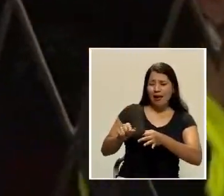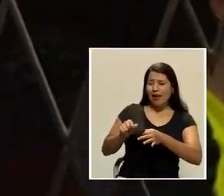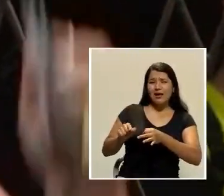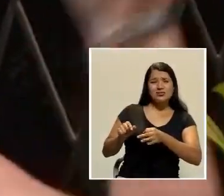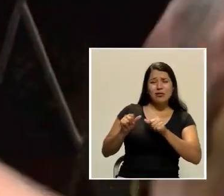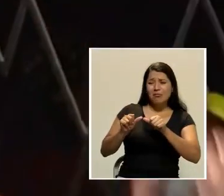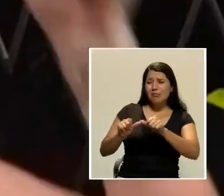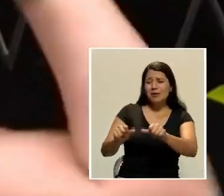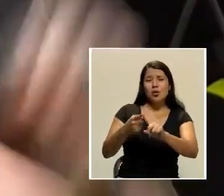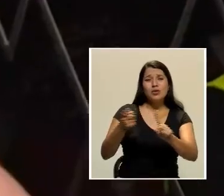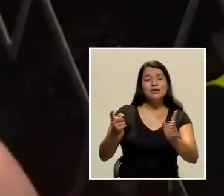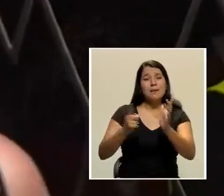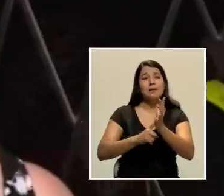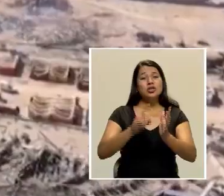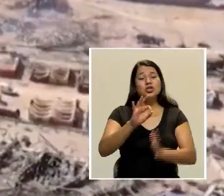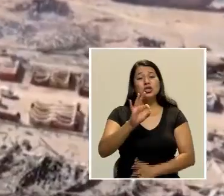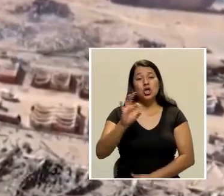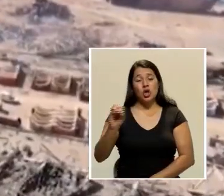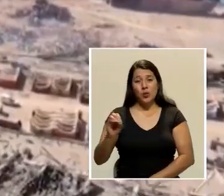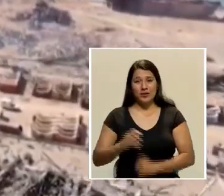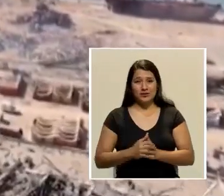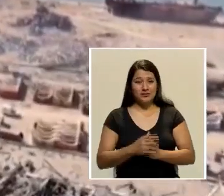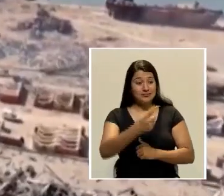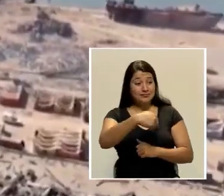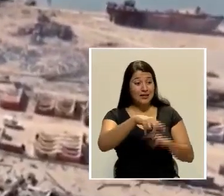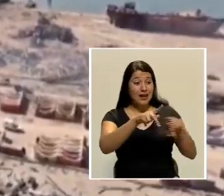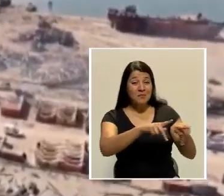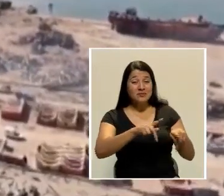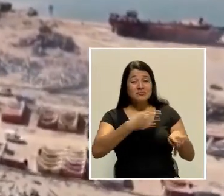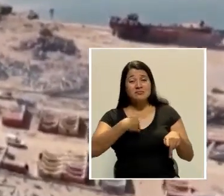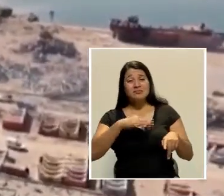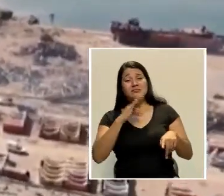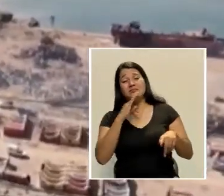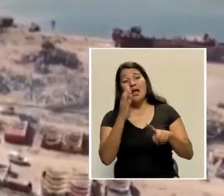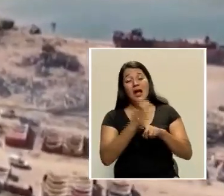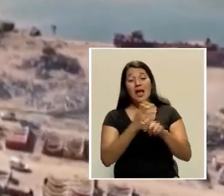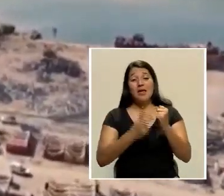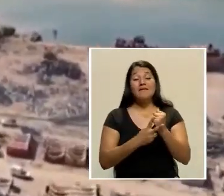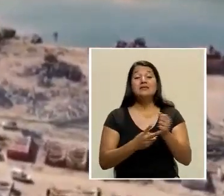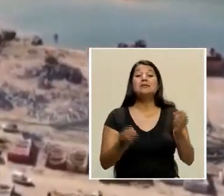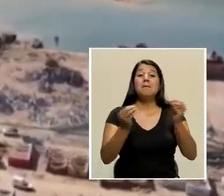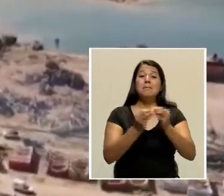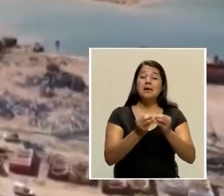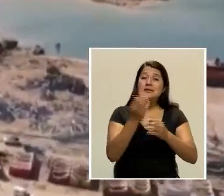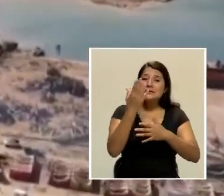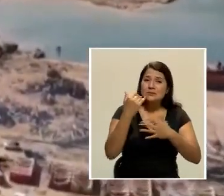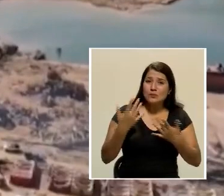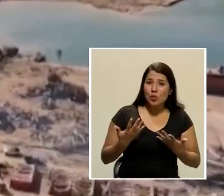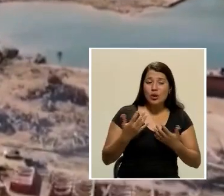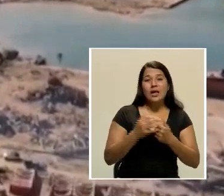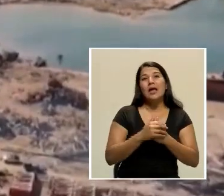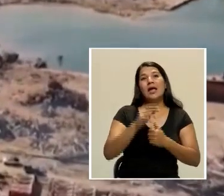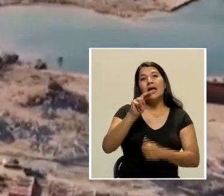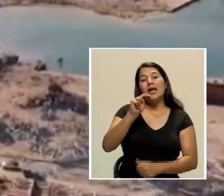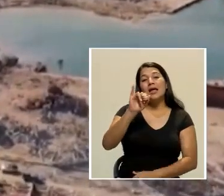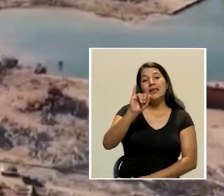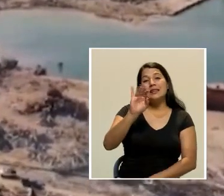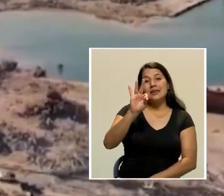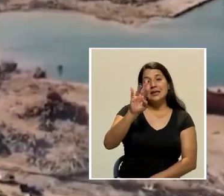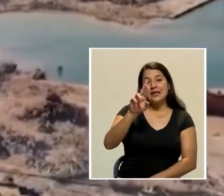terminar con la división y luchar contra la corrupción. La clase política libanesa, acusada de corrupción y